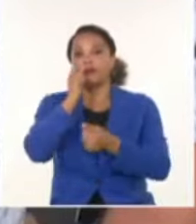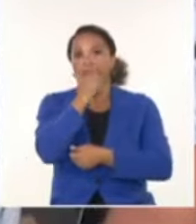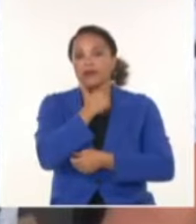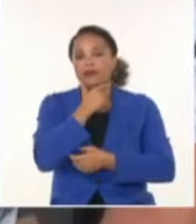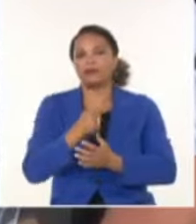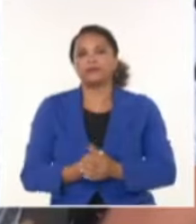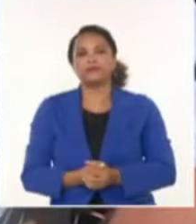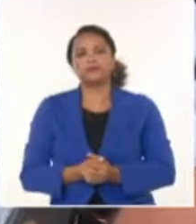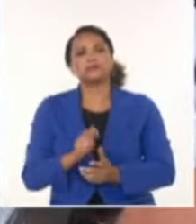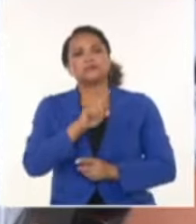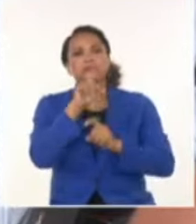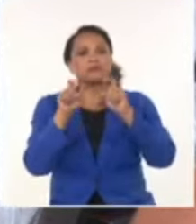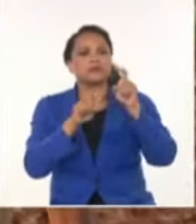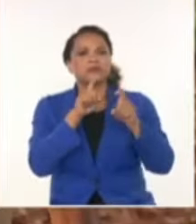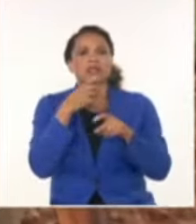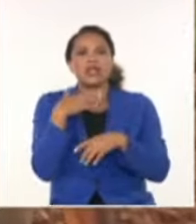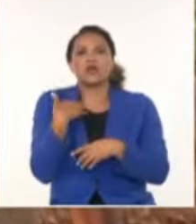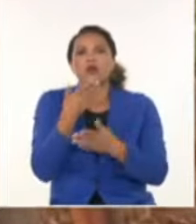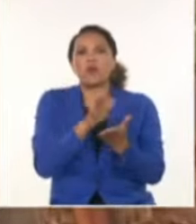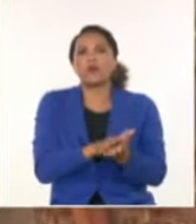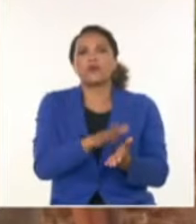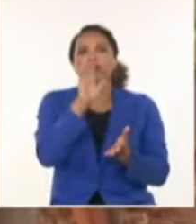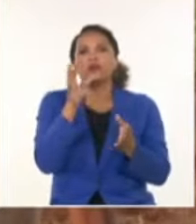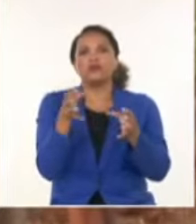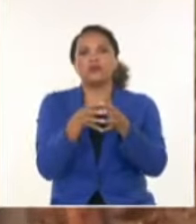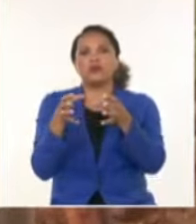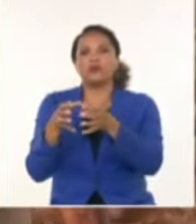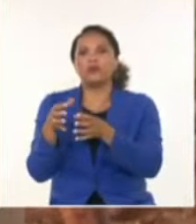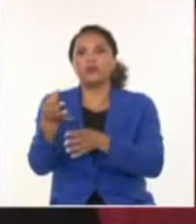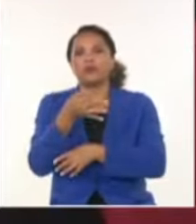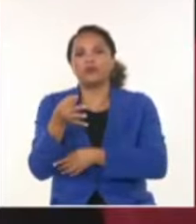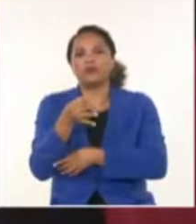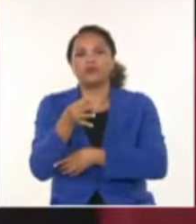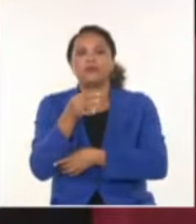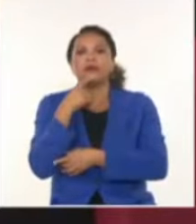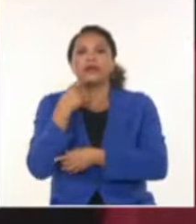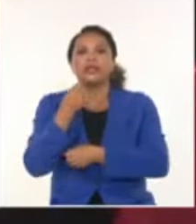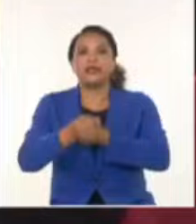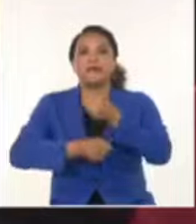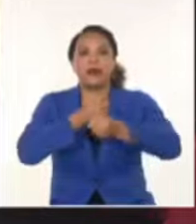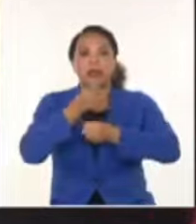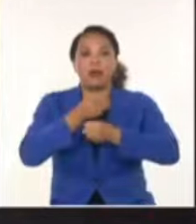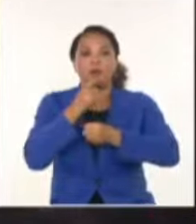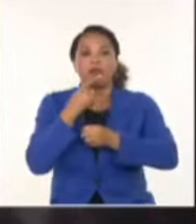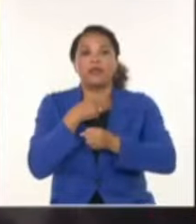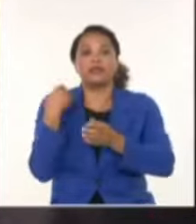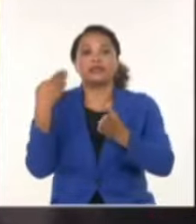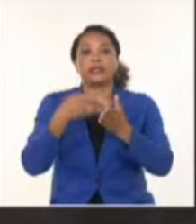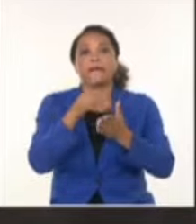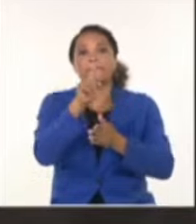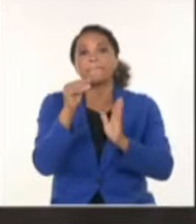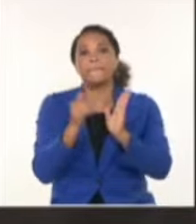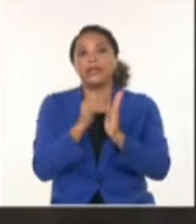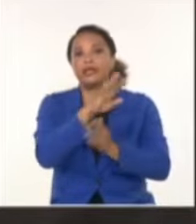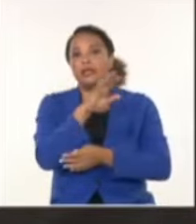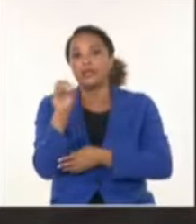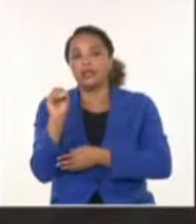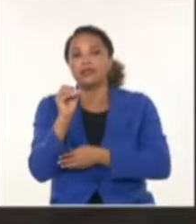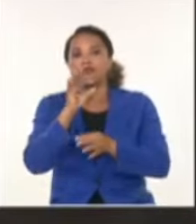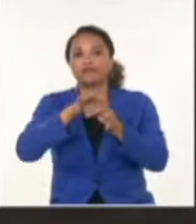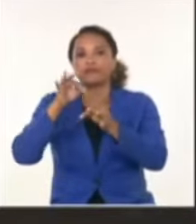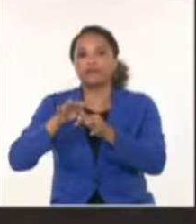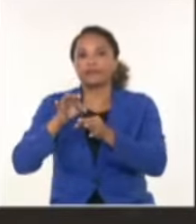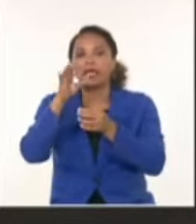encuentro se corroboró el compromiso los colectivos del municipio de baragua de llegar a las 15 hectáreas del plátano durante el